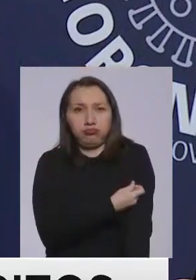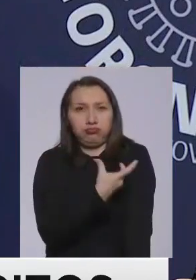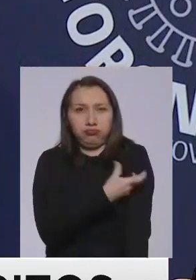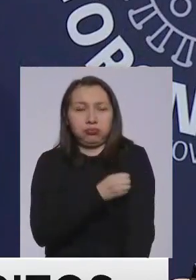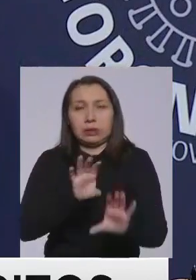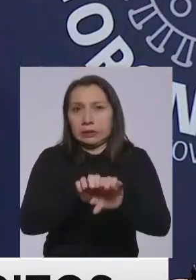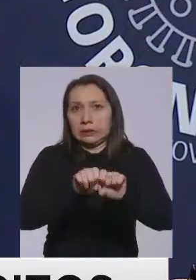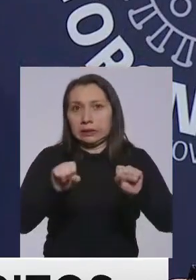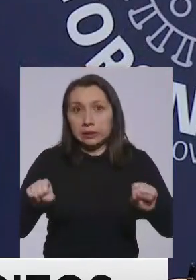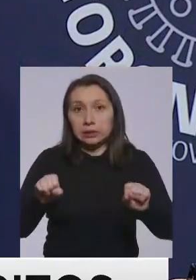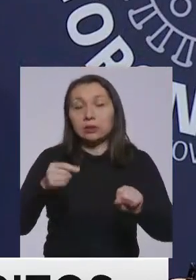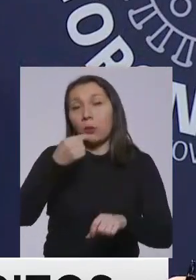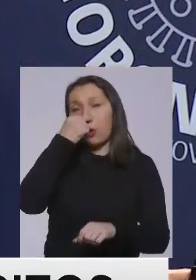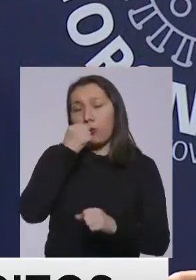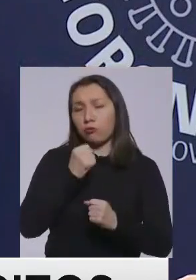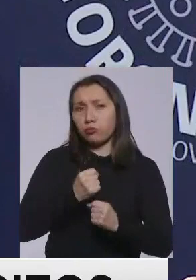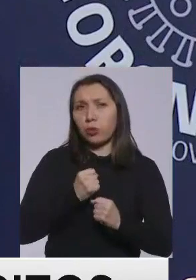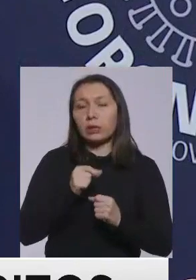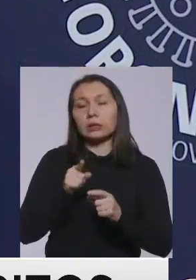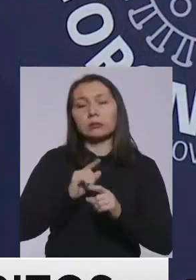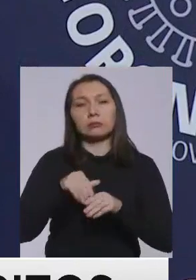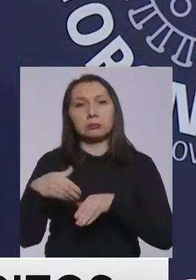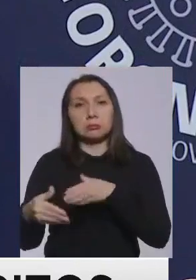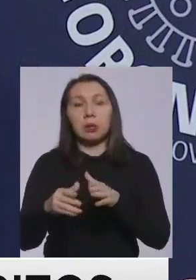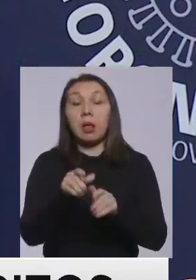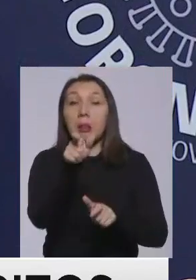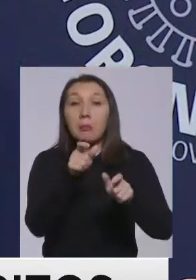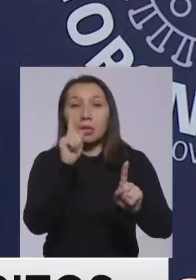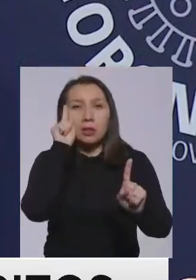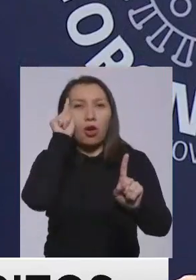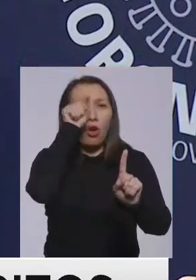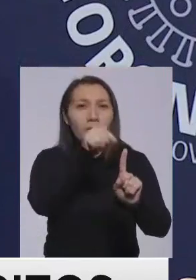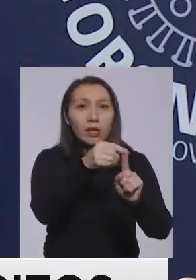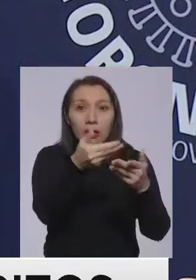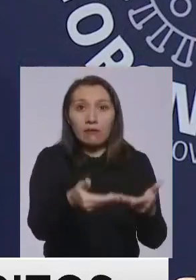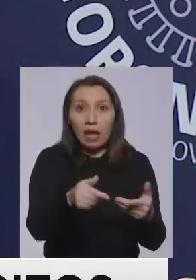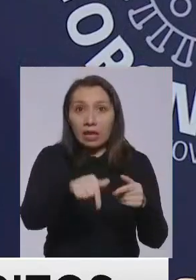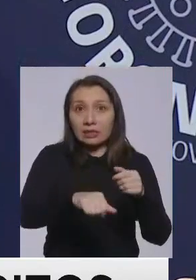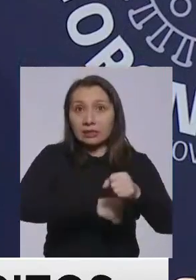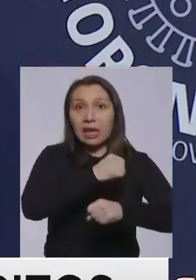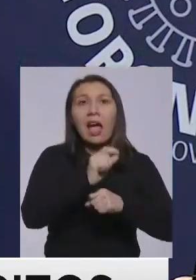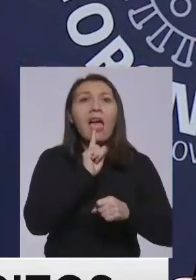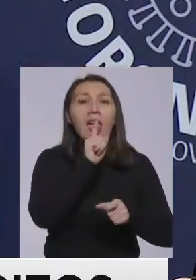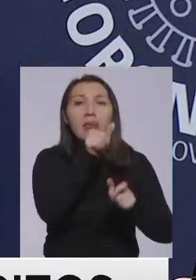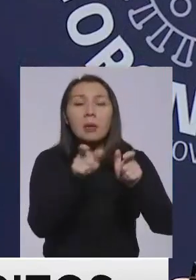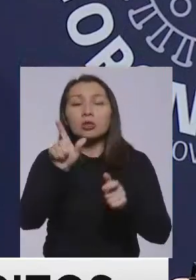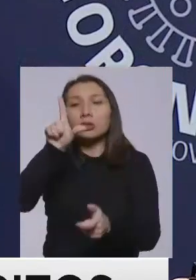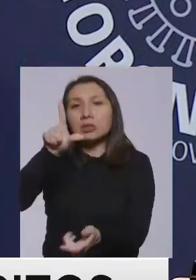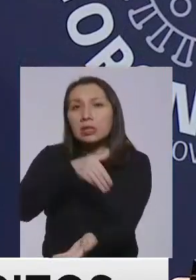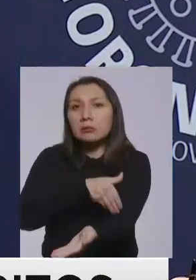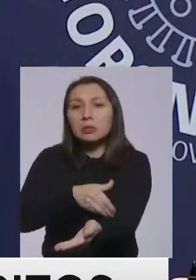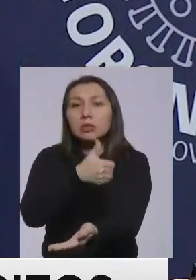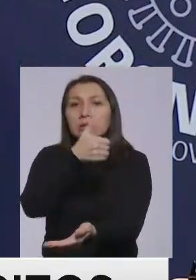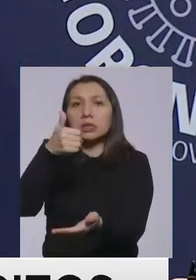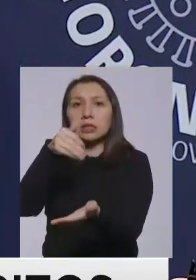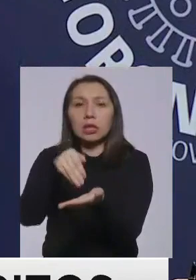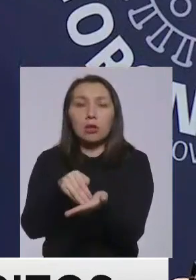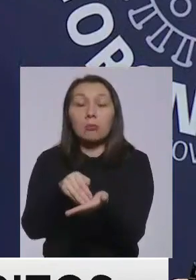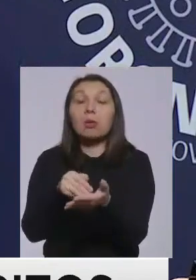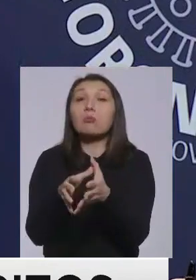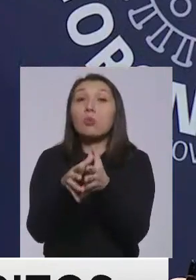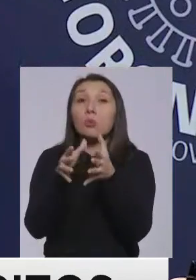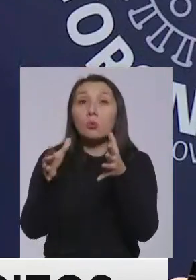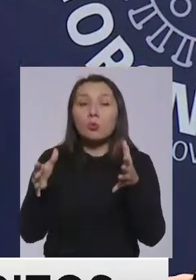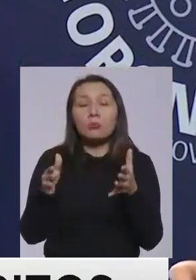de influencia en nuestro país siento el público objetivo este año siete millones seiscientos mil que